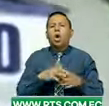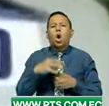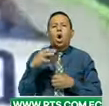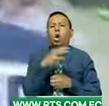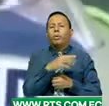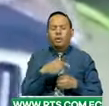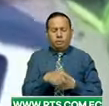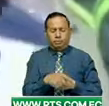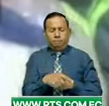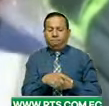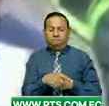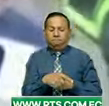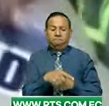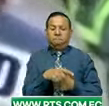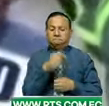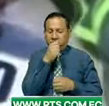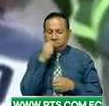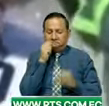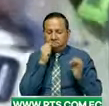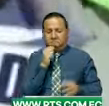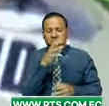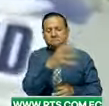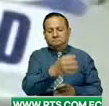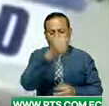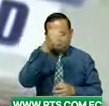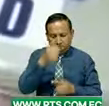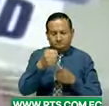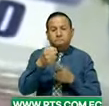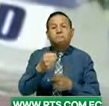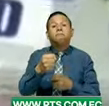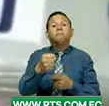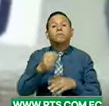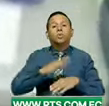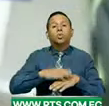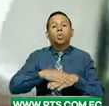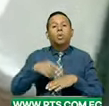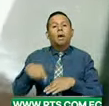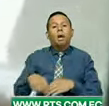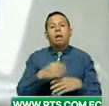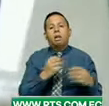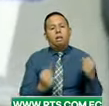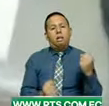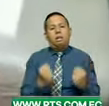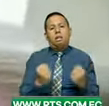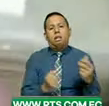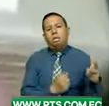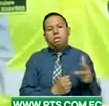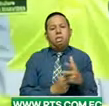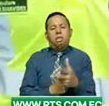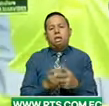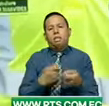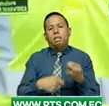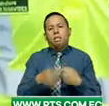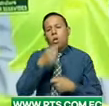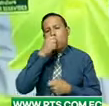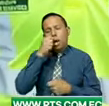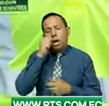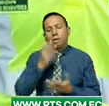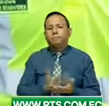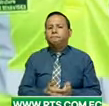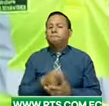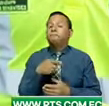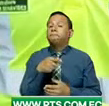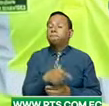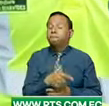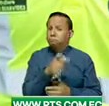leer los derechos de este sujeto como persona capturada por el delito de tráfico, fabricación o porte de estupefacientes. En el cual se